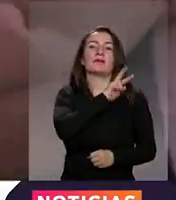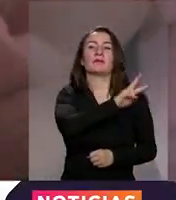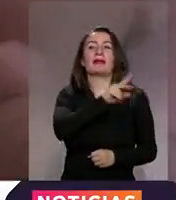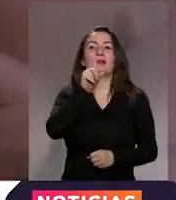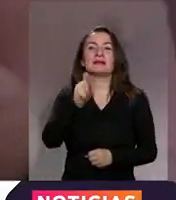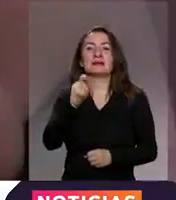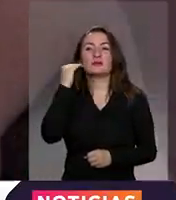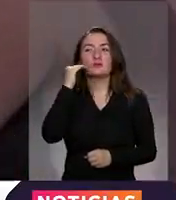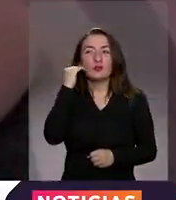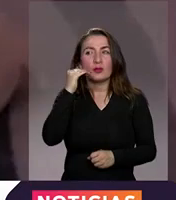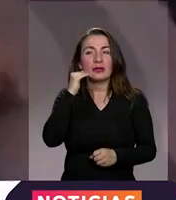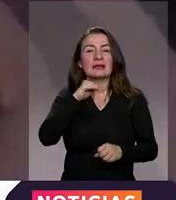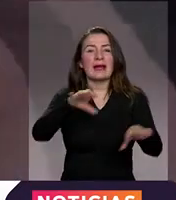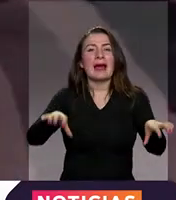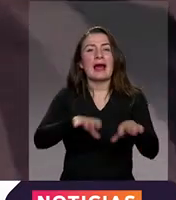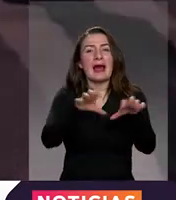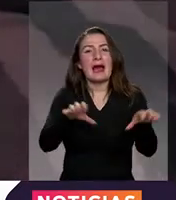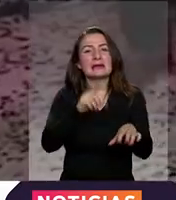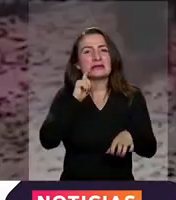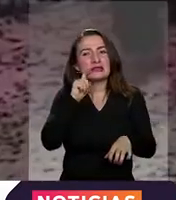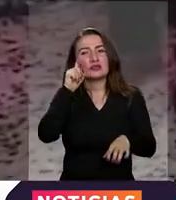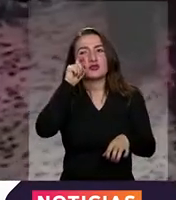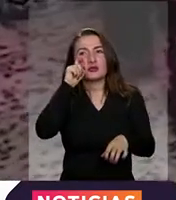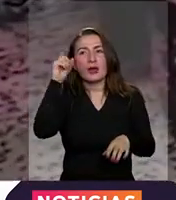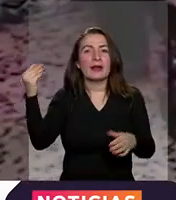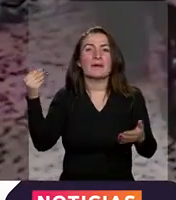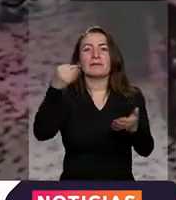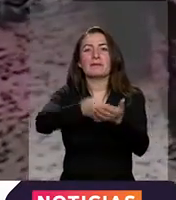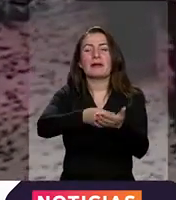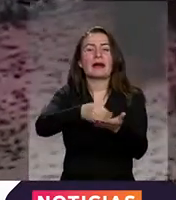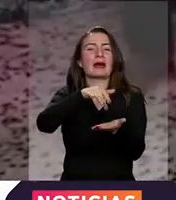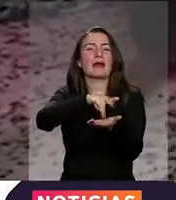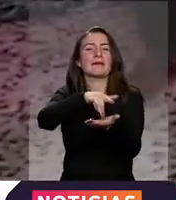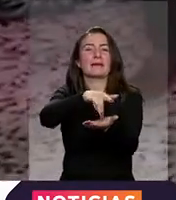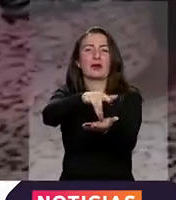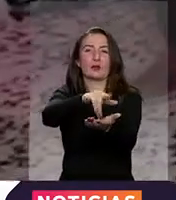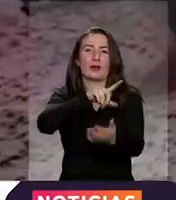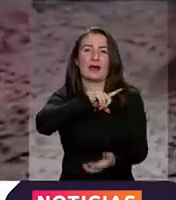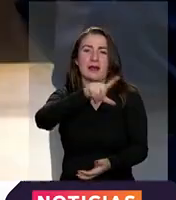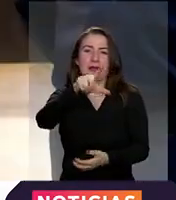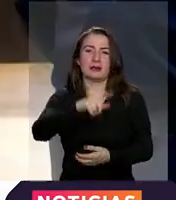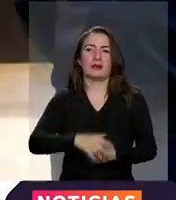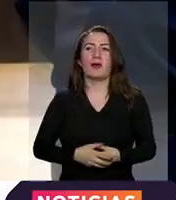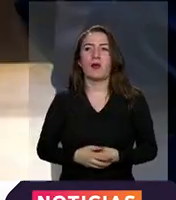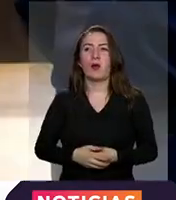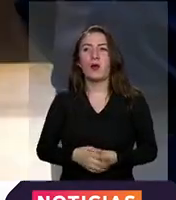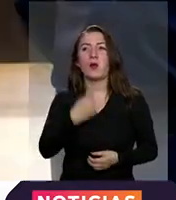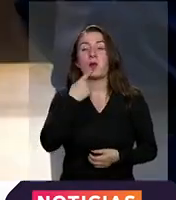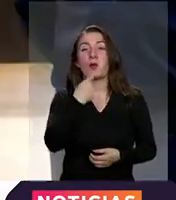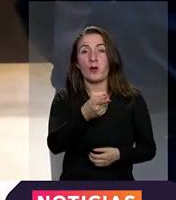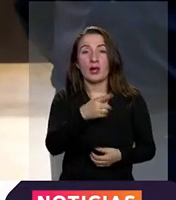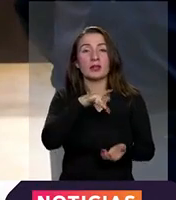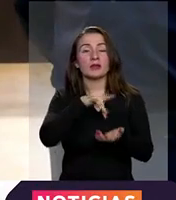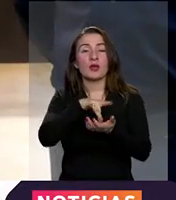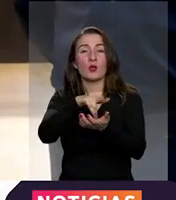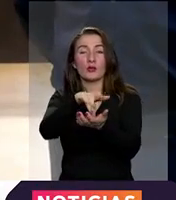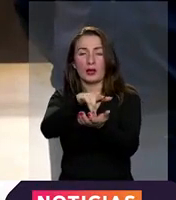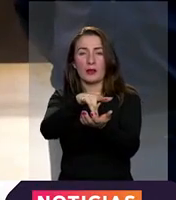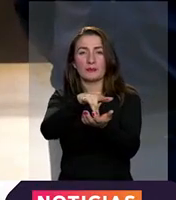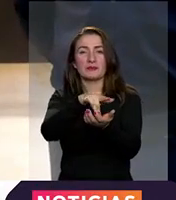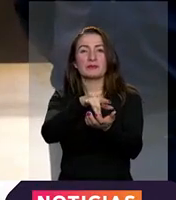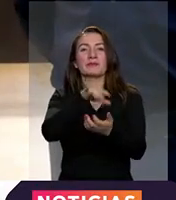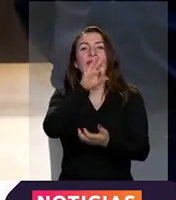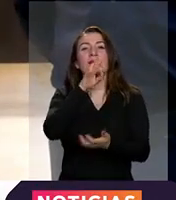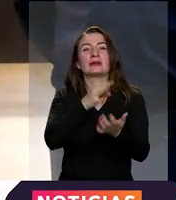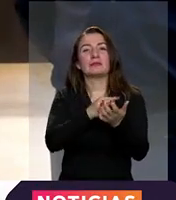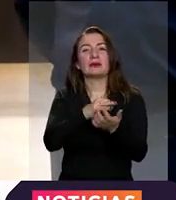mujeres realizando trabajos sexuales en el exterior para pagar una supuesta deuda a los líderes de la banda. Les decían que tenían una deuda entre